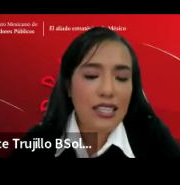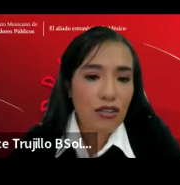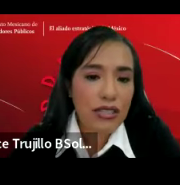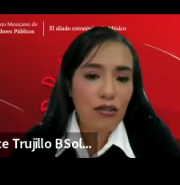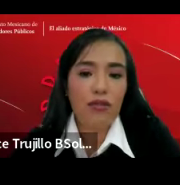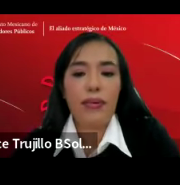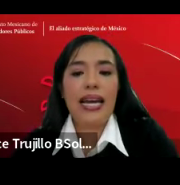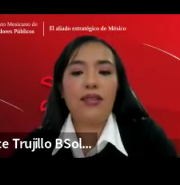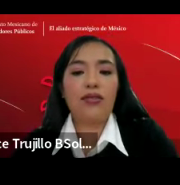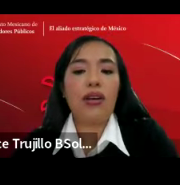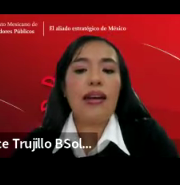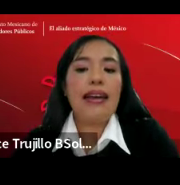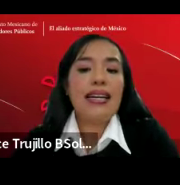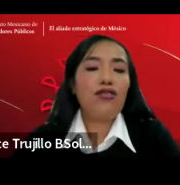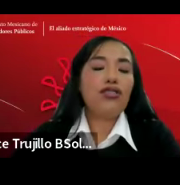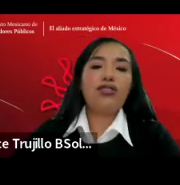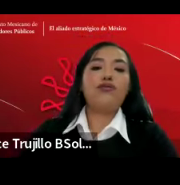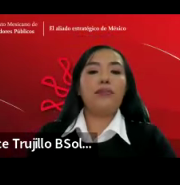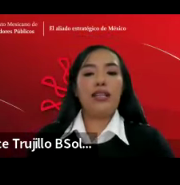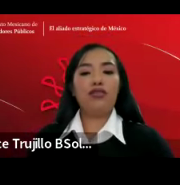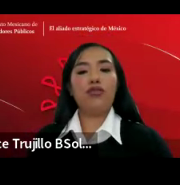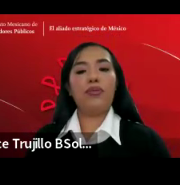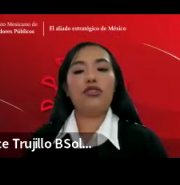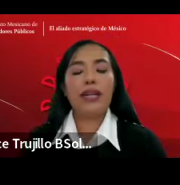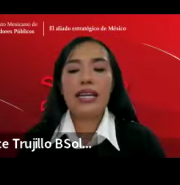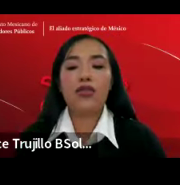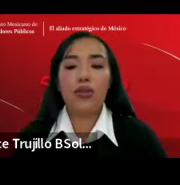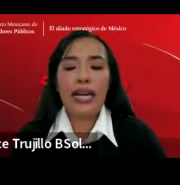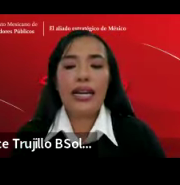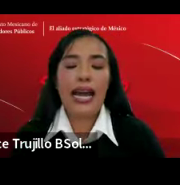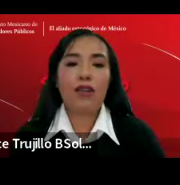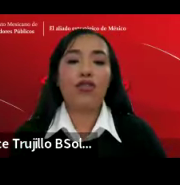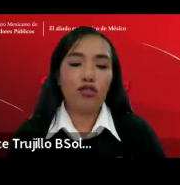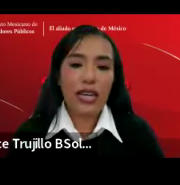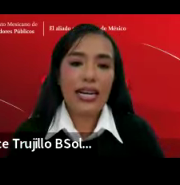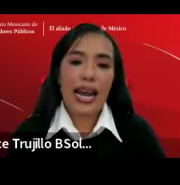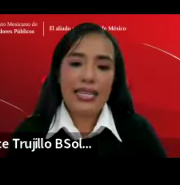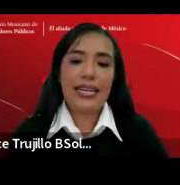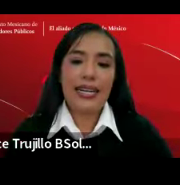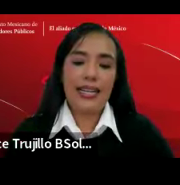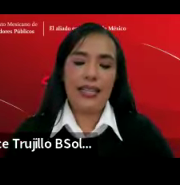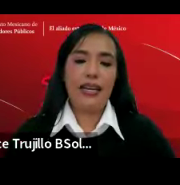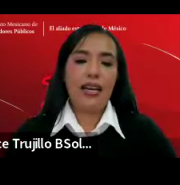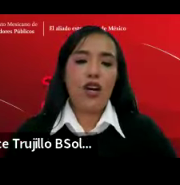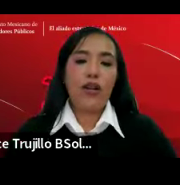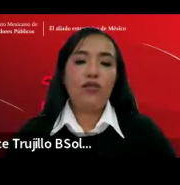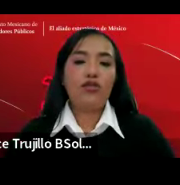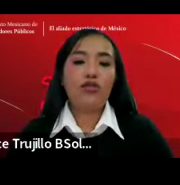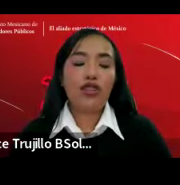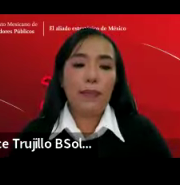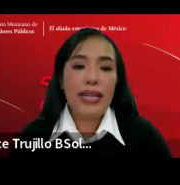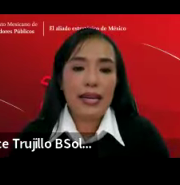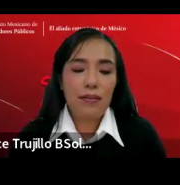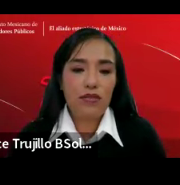de declaraciones de los empleados. Todos estos formatos pues, nos van a ayudar a conocer a ese cliente.